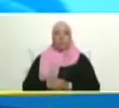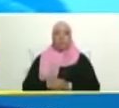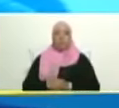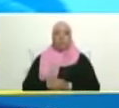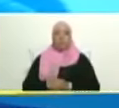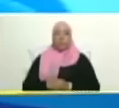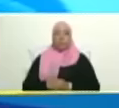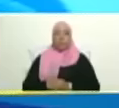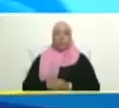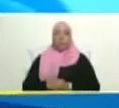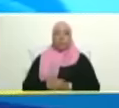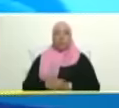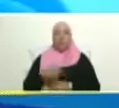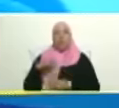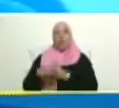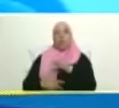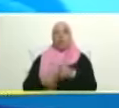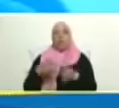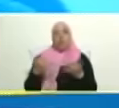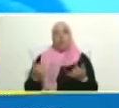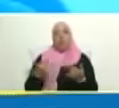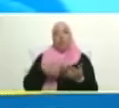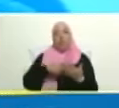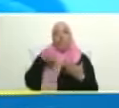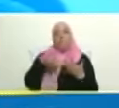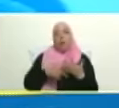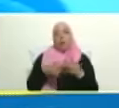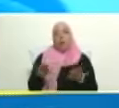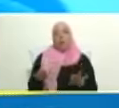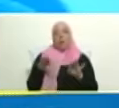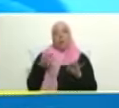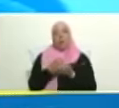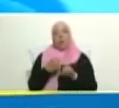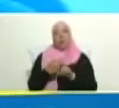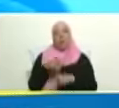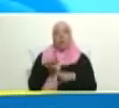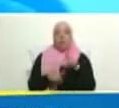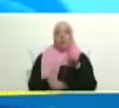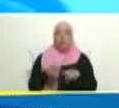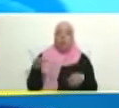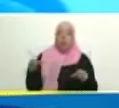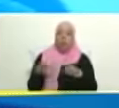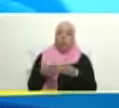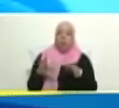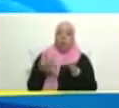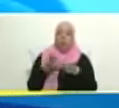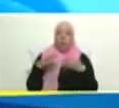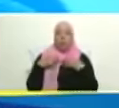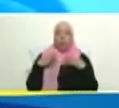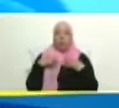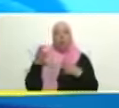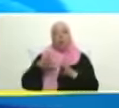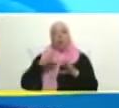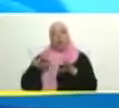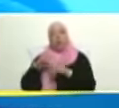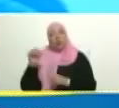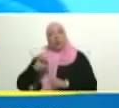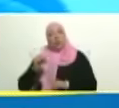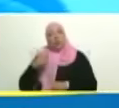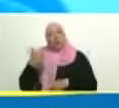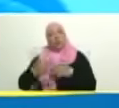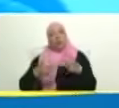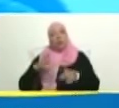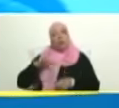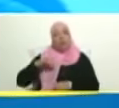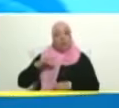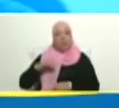Bueno, proceder a un plan especial de dotación de equipos, uniformes, vehículos y armas para el